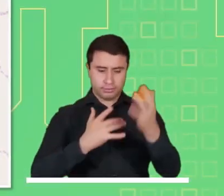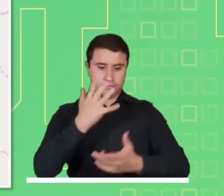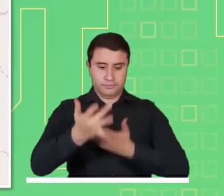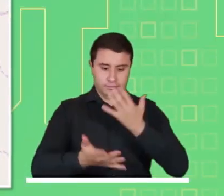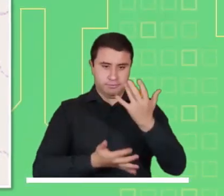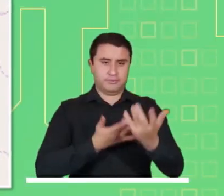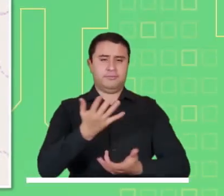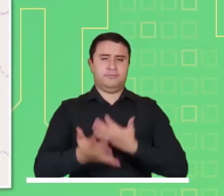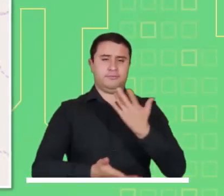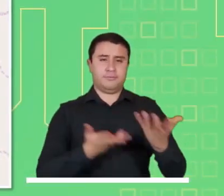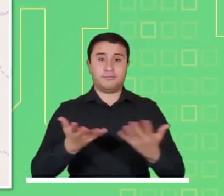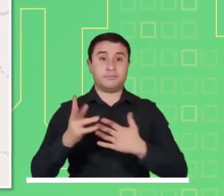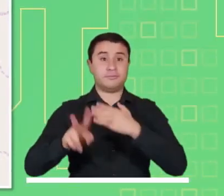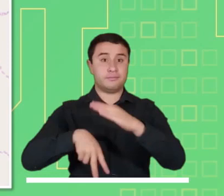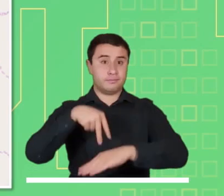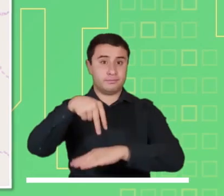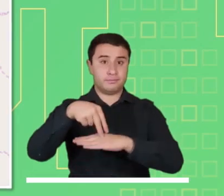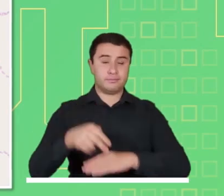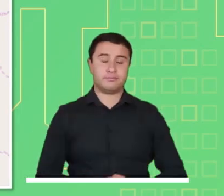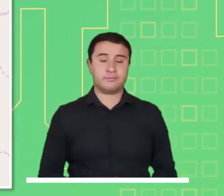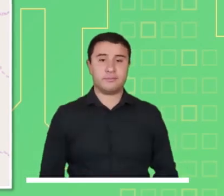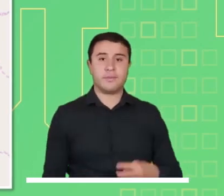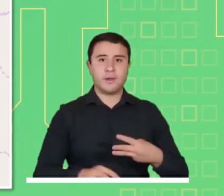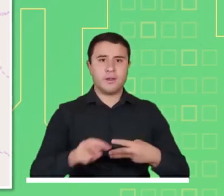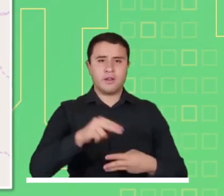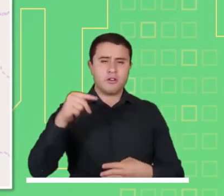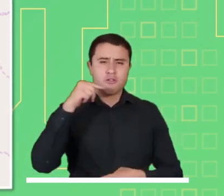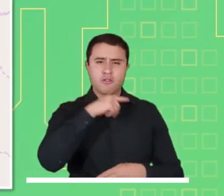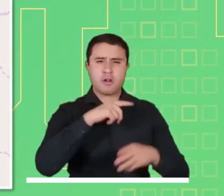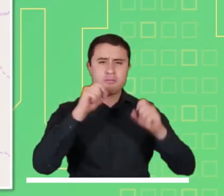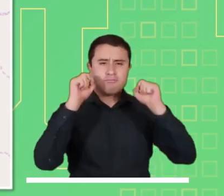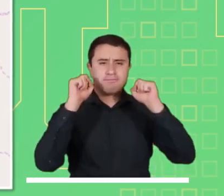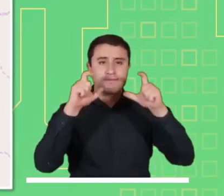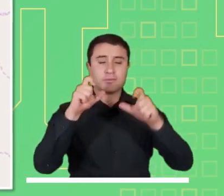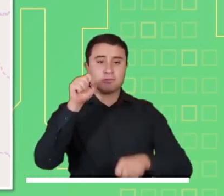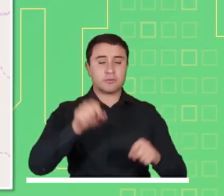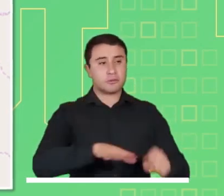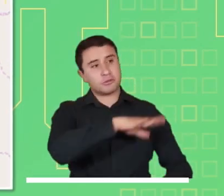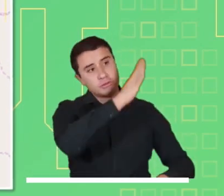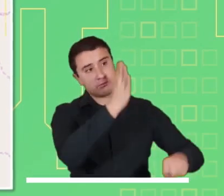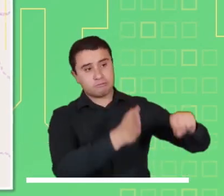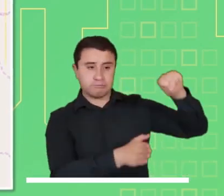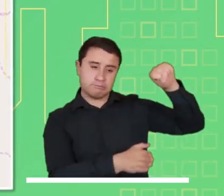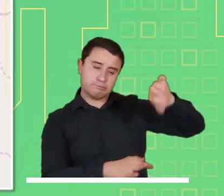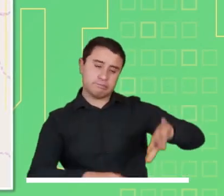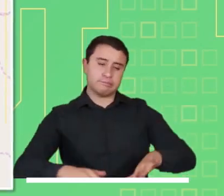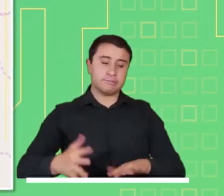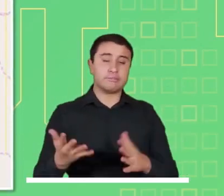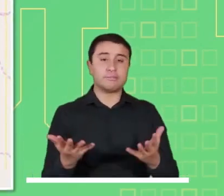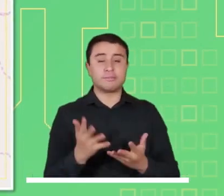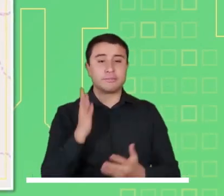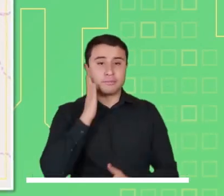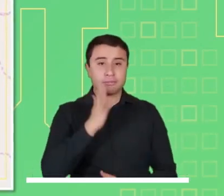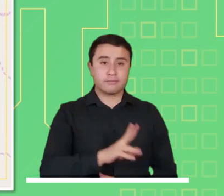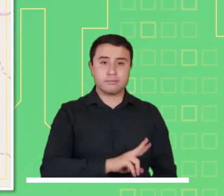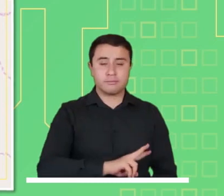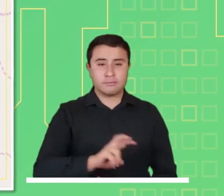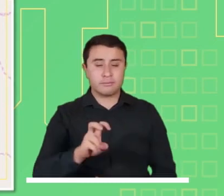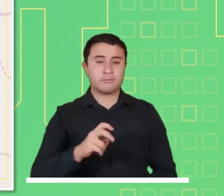Alerta naranja por probabilidad de ocurrencia de incendios en la cobertura vegetal en zonas del departamento de